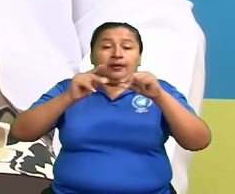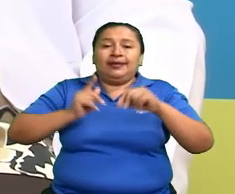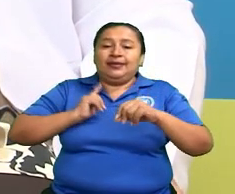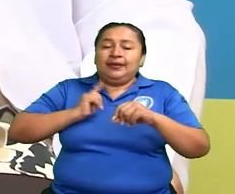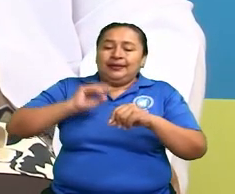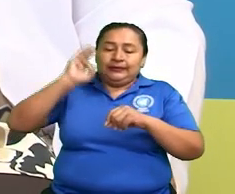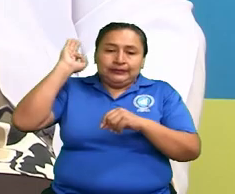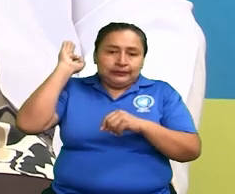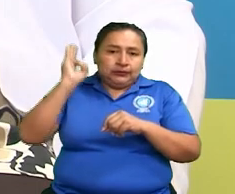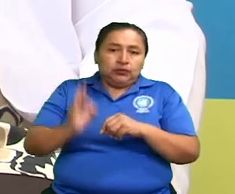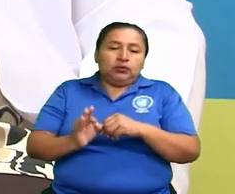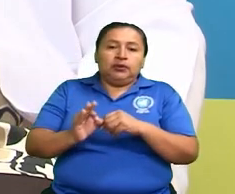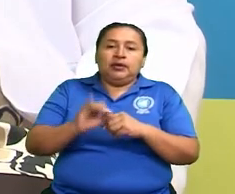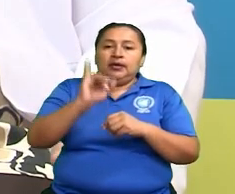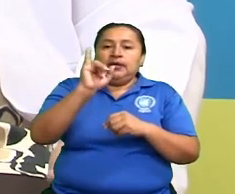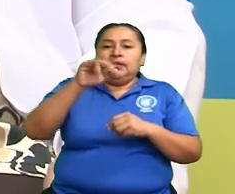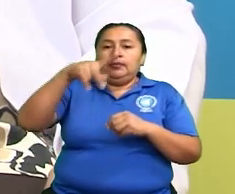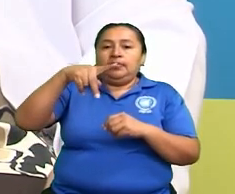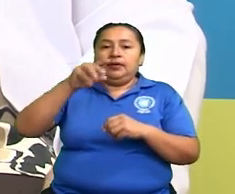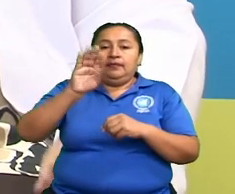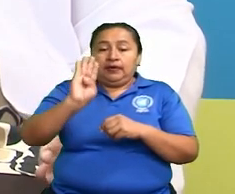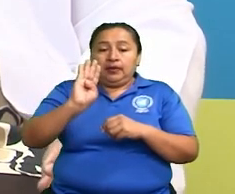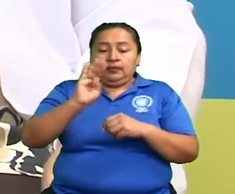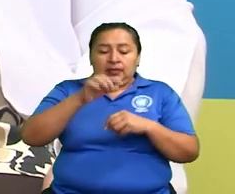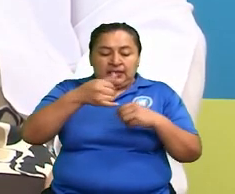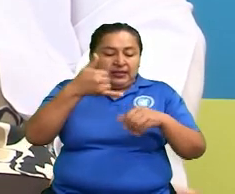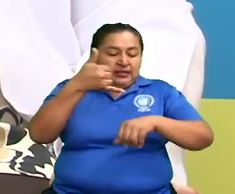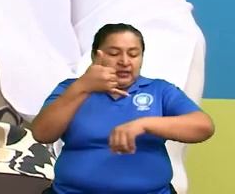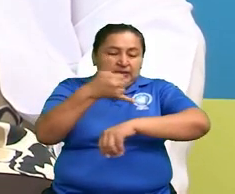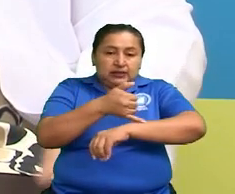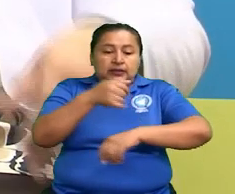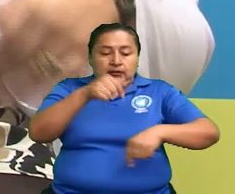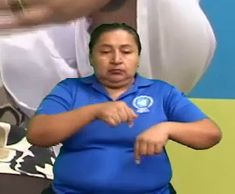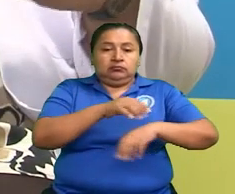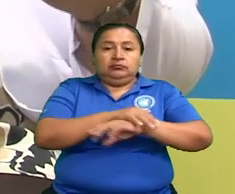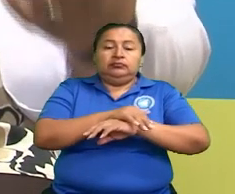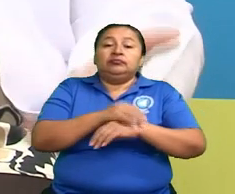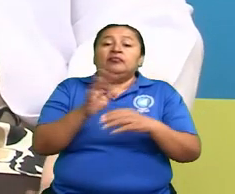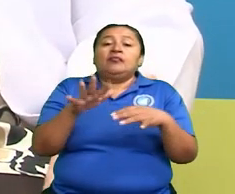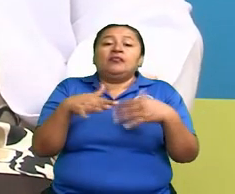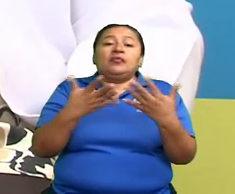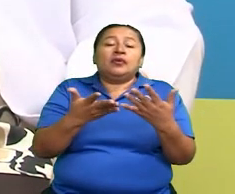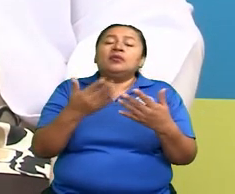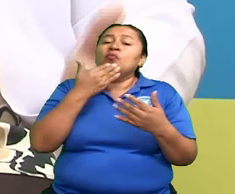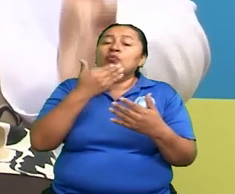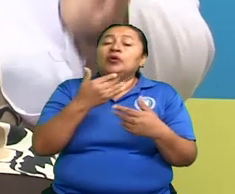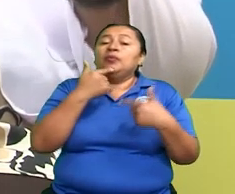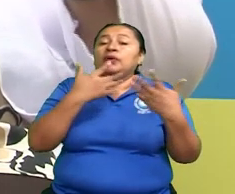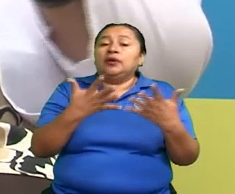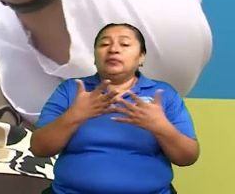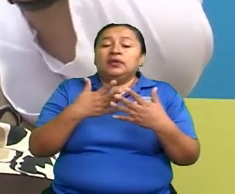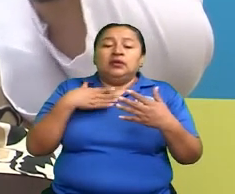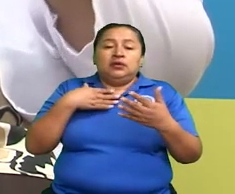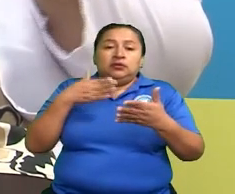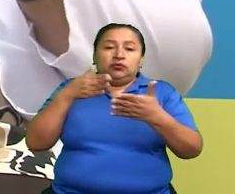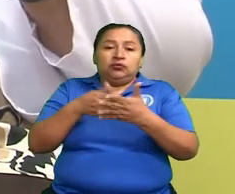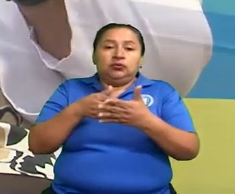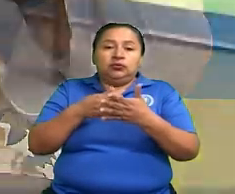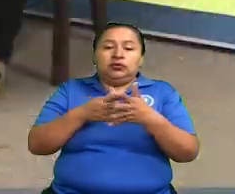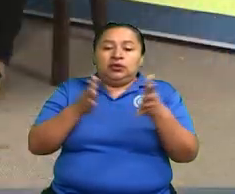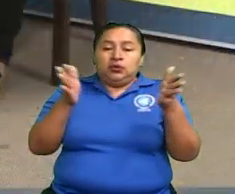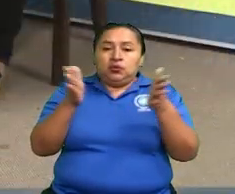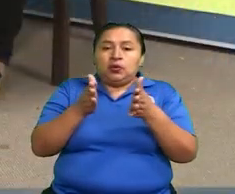garantizan lo que es la IPV intramuscular, la inyectadita. Que eso nos beneficia a nosotros a cortar nuestros esquemas